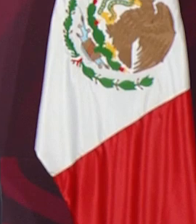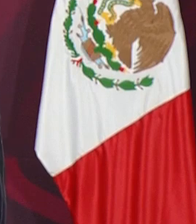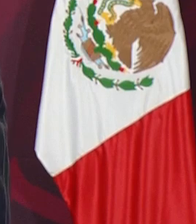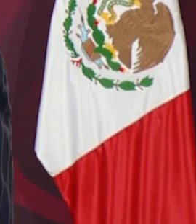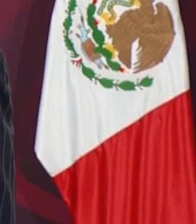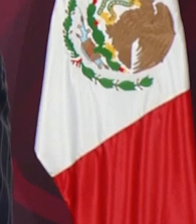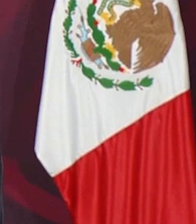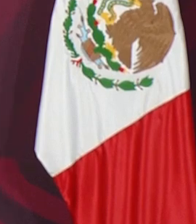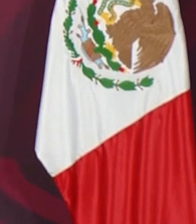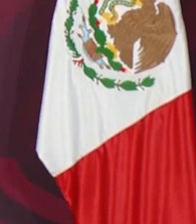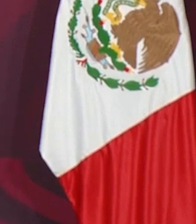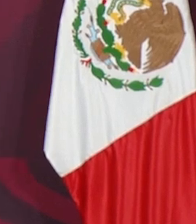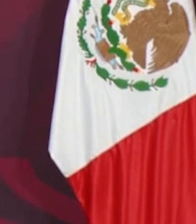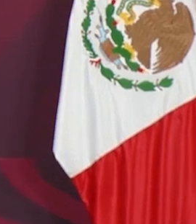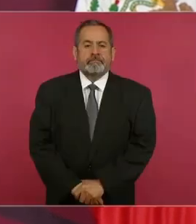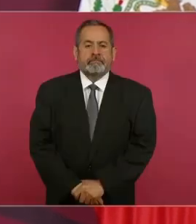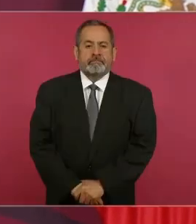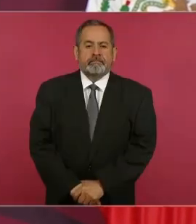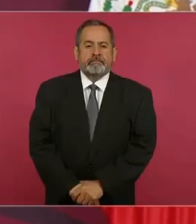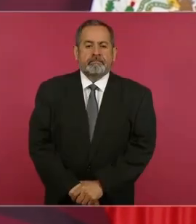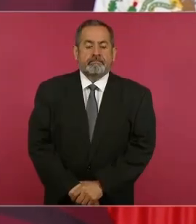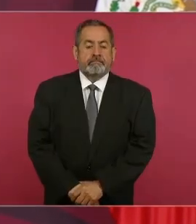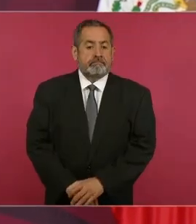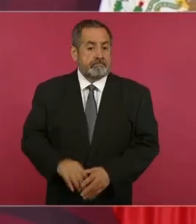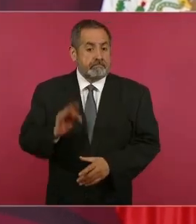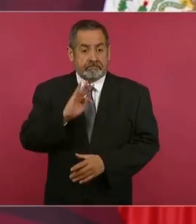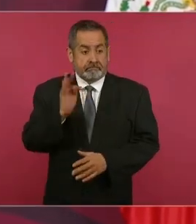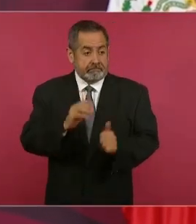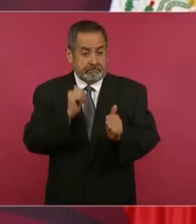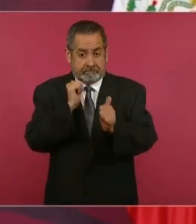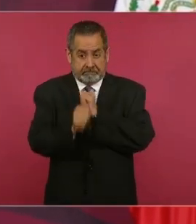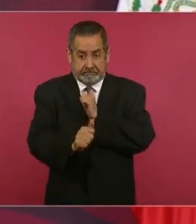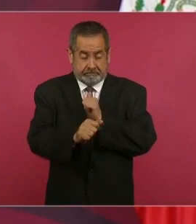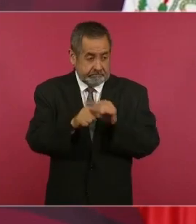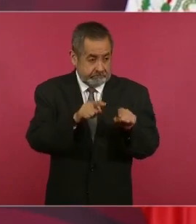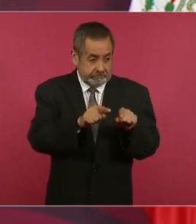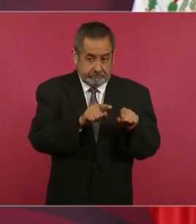trasladan la autopista, la carretera a